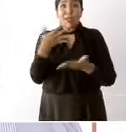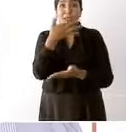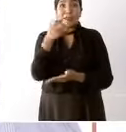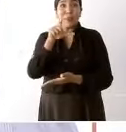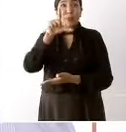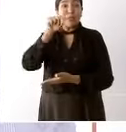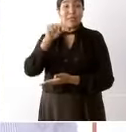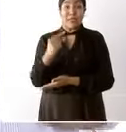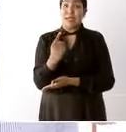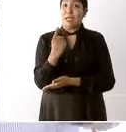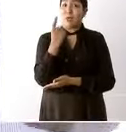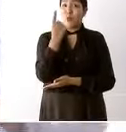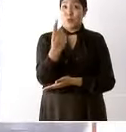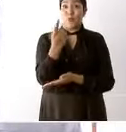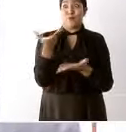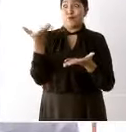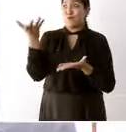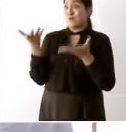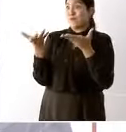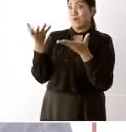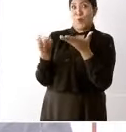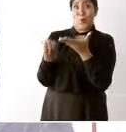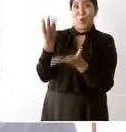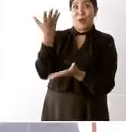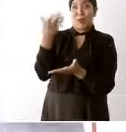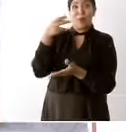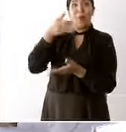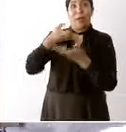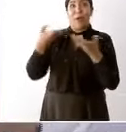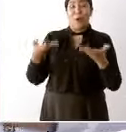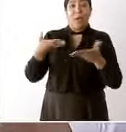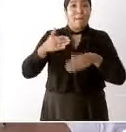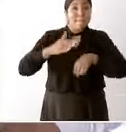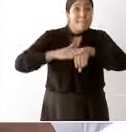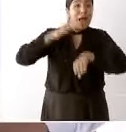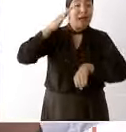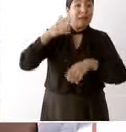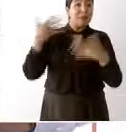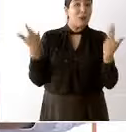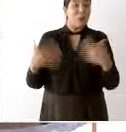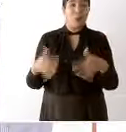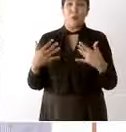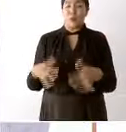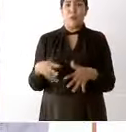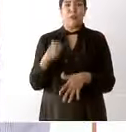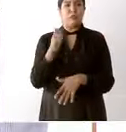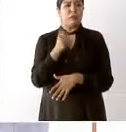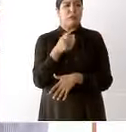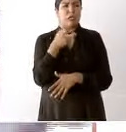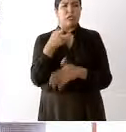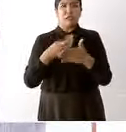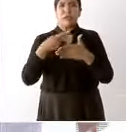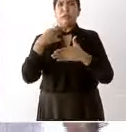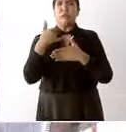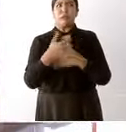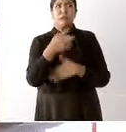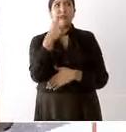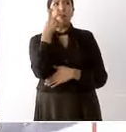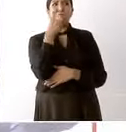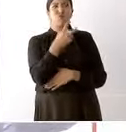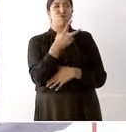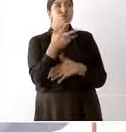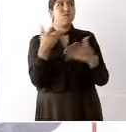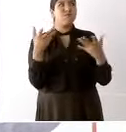millones de dólares. Nada más para hacer la comparativa, ¿a qué se debe? De que este megaproyecto ya empieza a tomar la forma